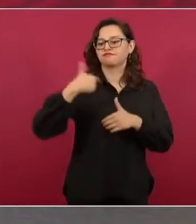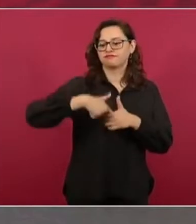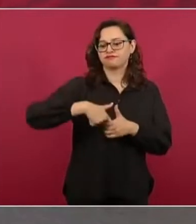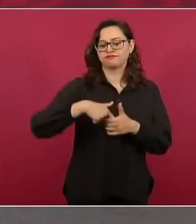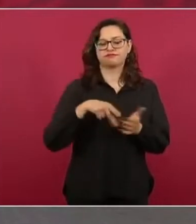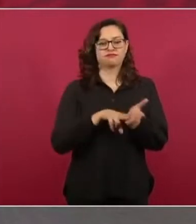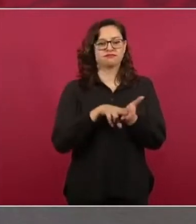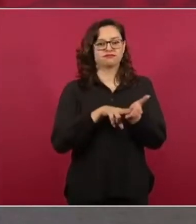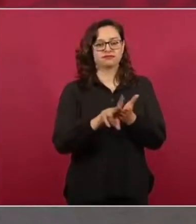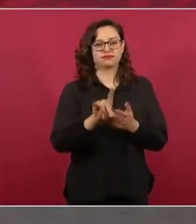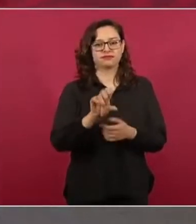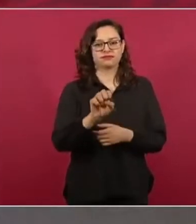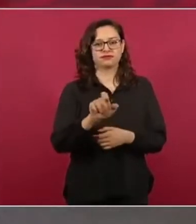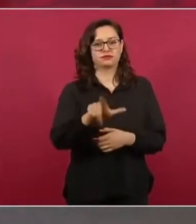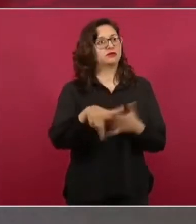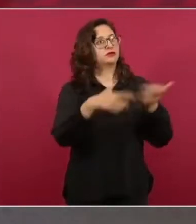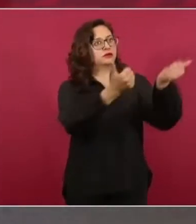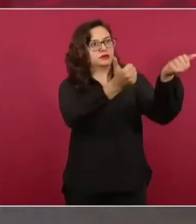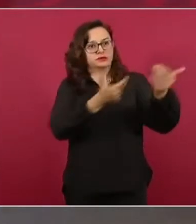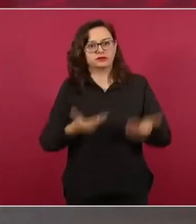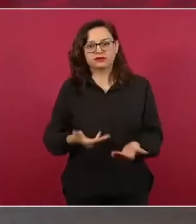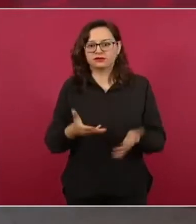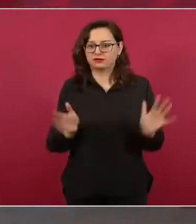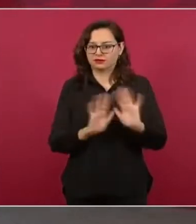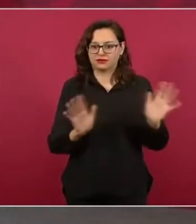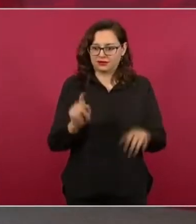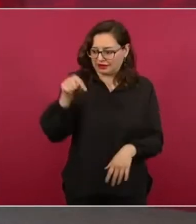sino producir lo que consumimos.